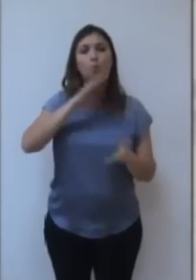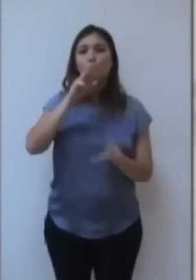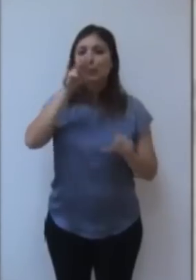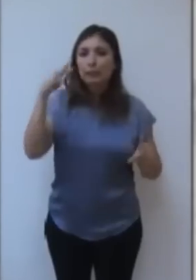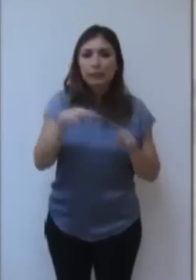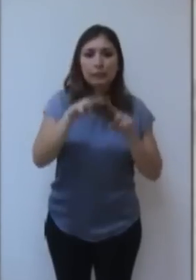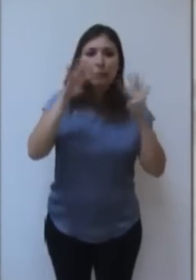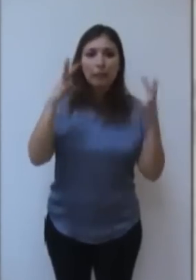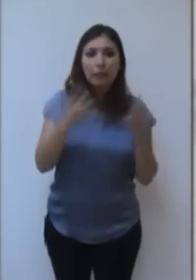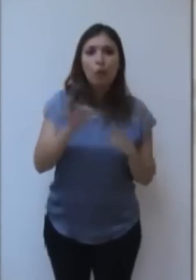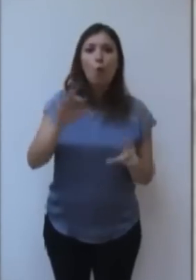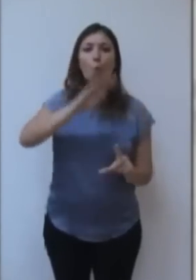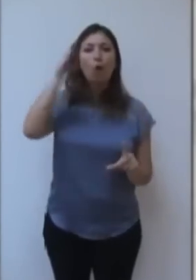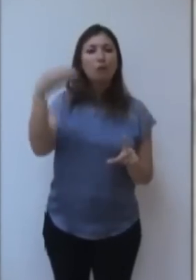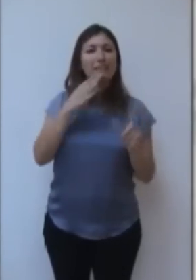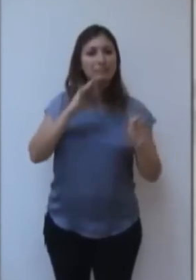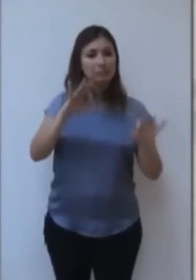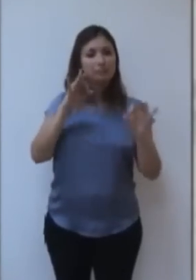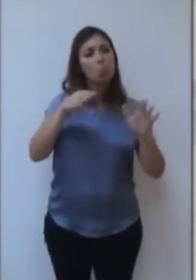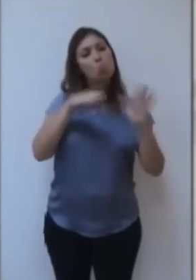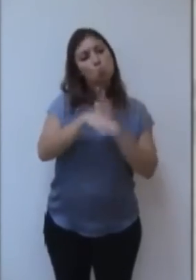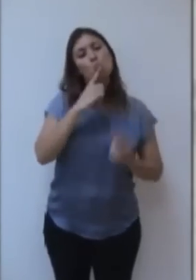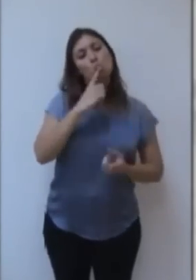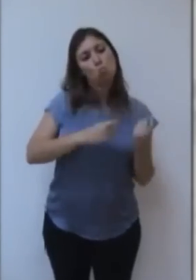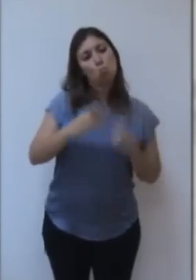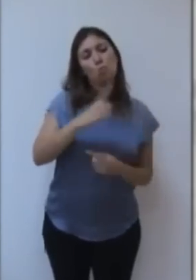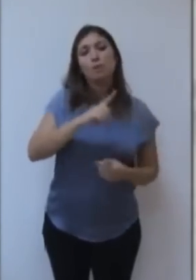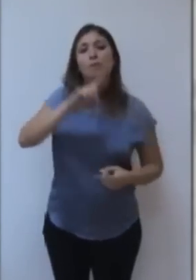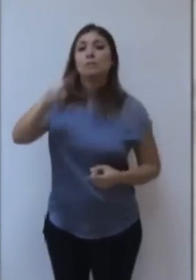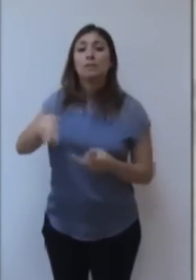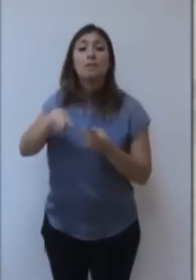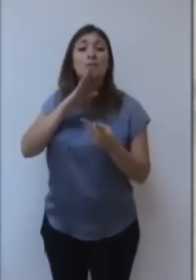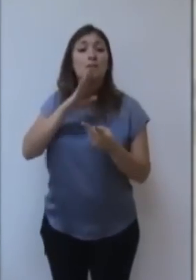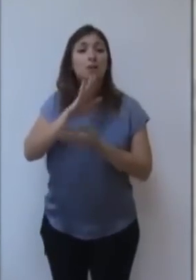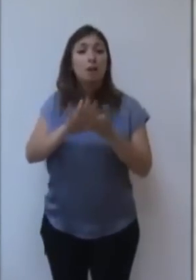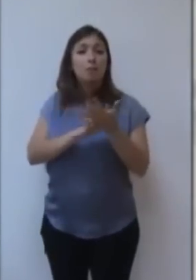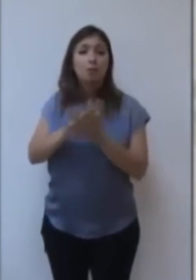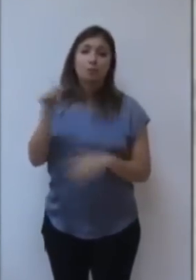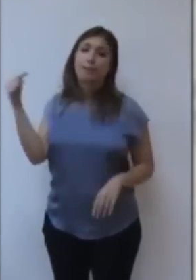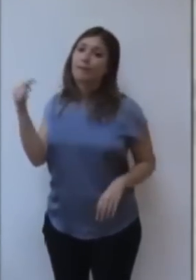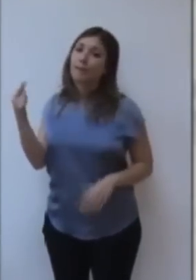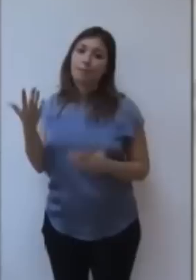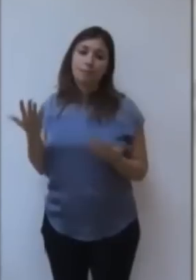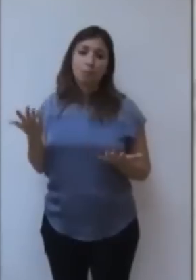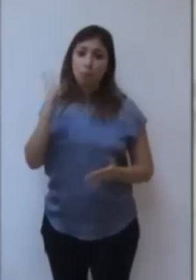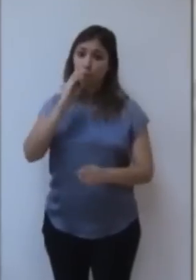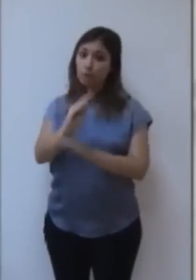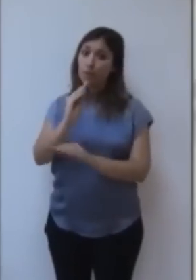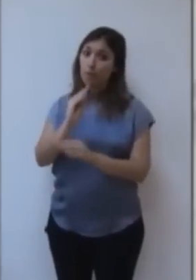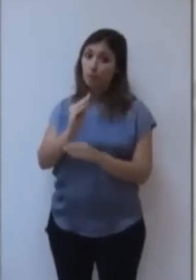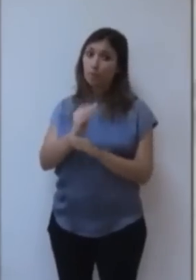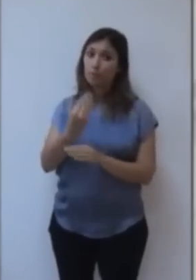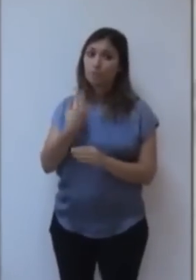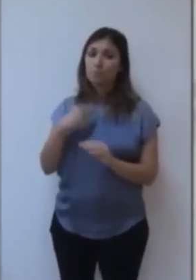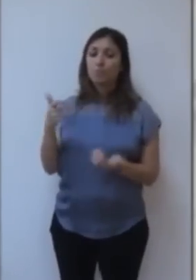internet, de unos portales específicos, etcétera. También hemos hablado, por otro lado, de otra parte negativa, decir, bueno, pero cuidado que ahora se están empezando